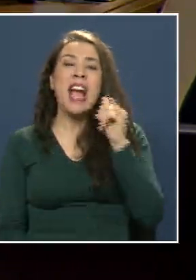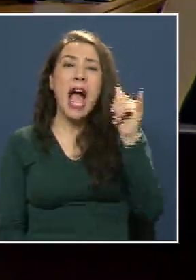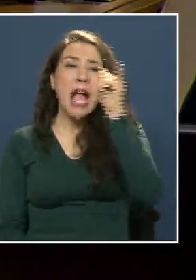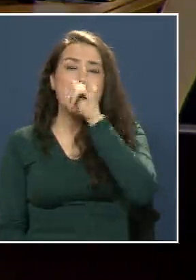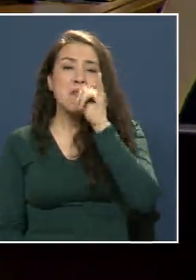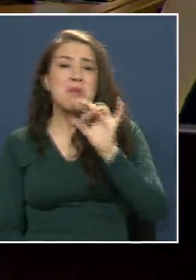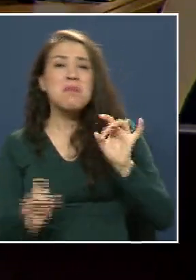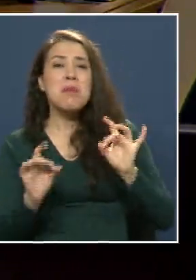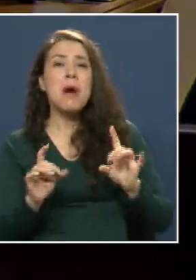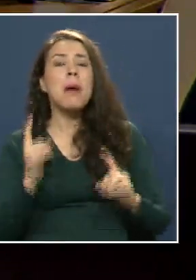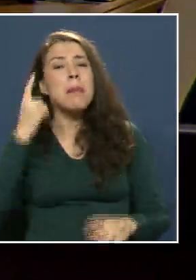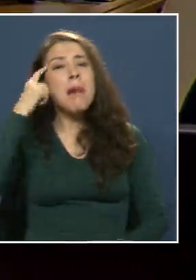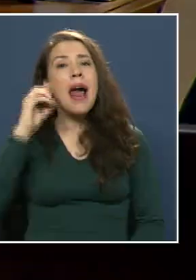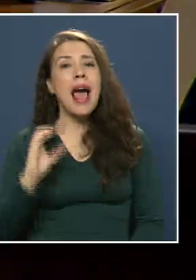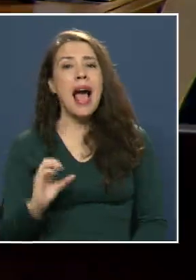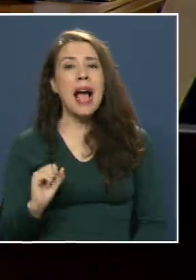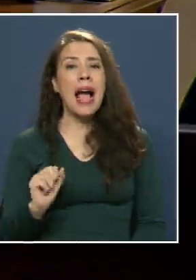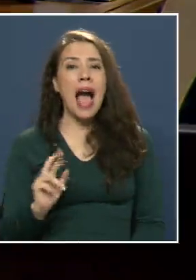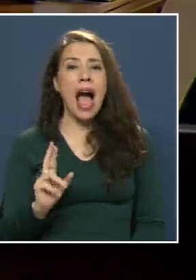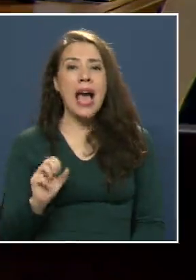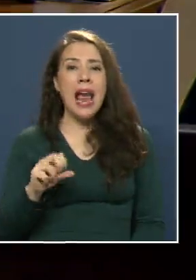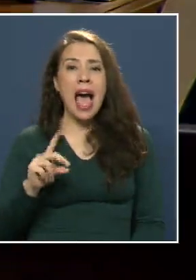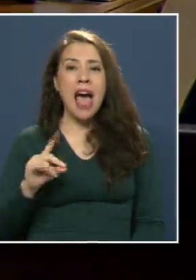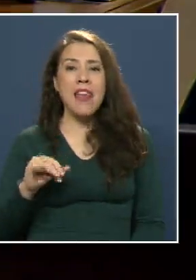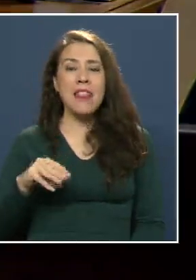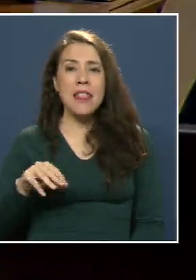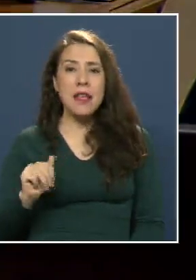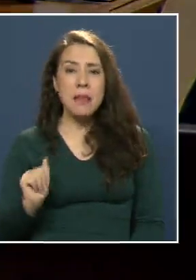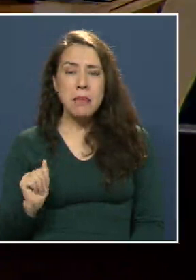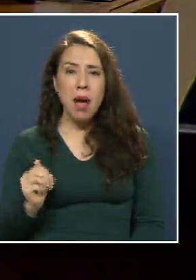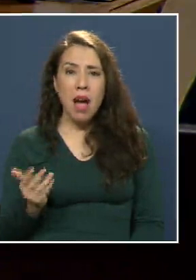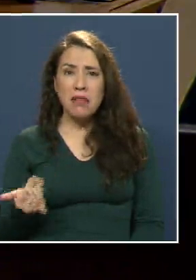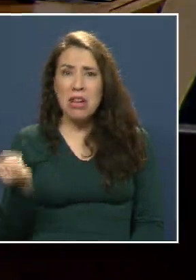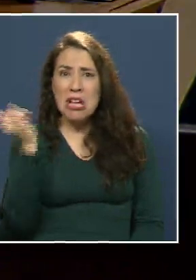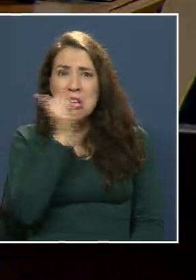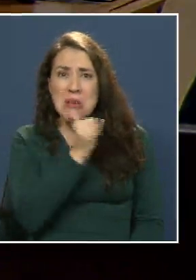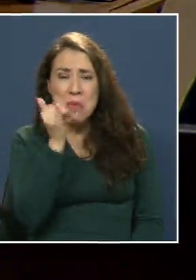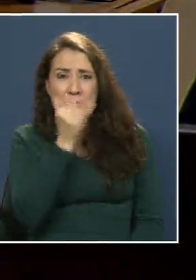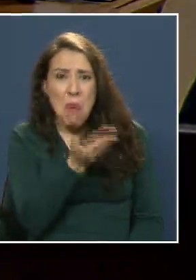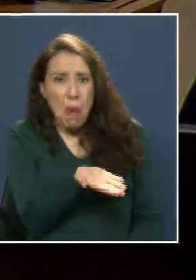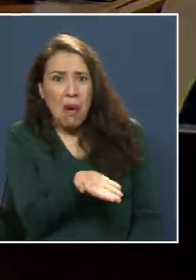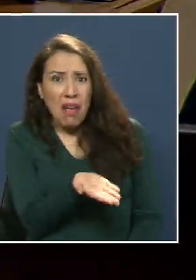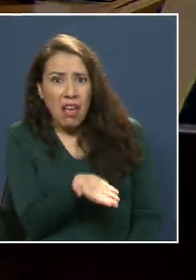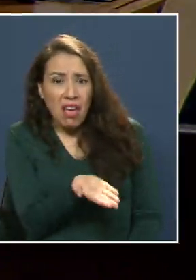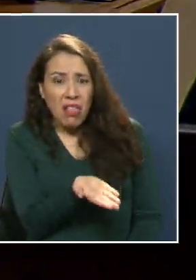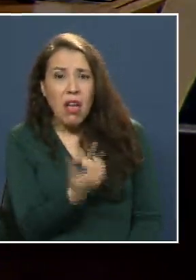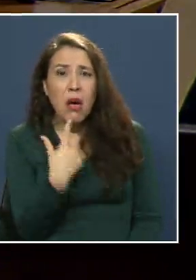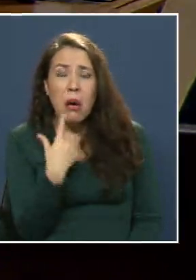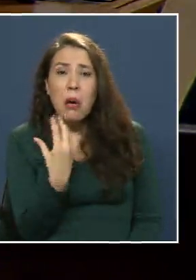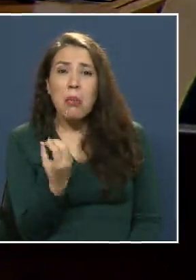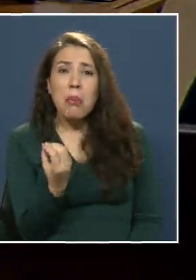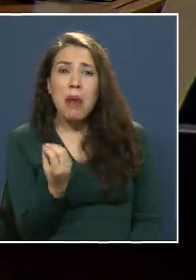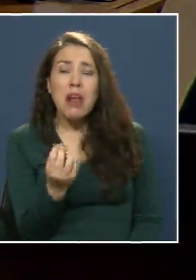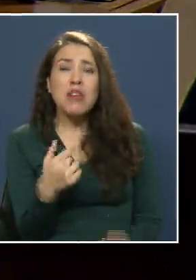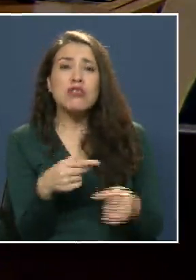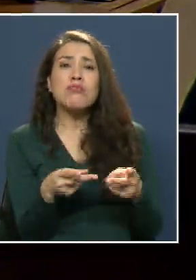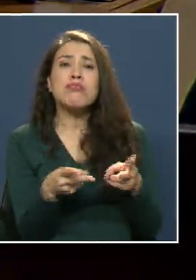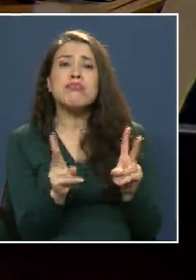para Canadima. Sería la impunidad misma, porque al final del día, ¿para qué estamos consagrando